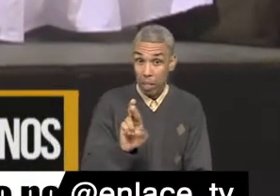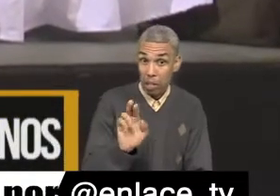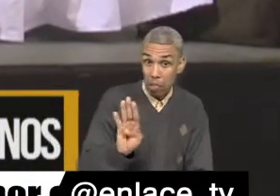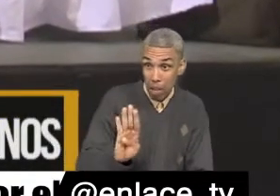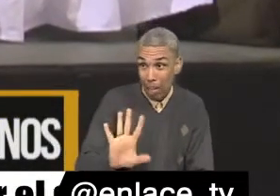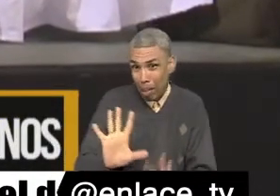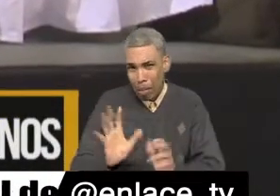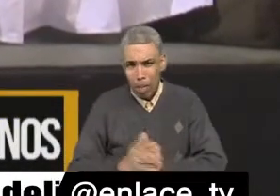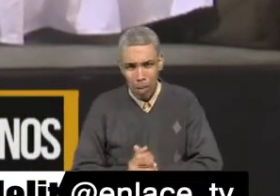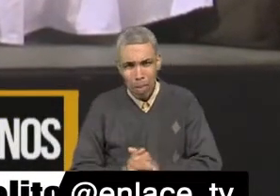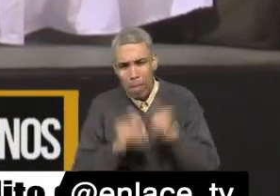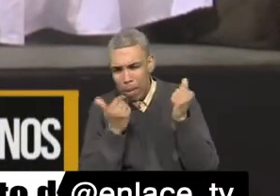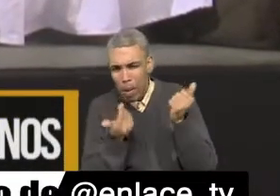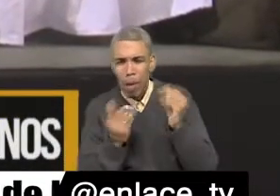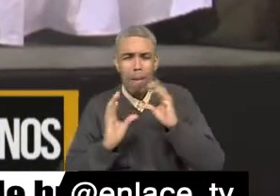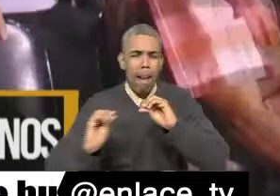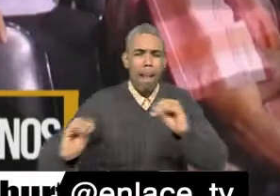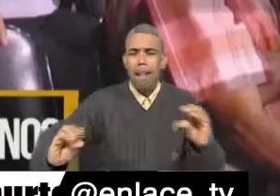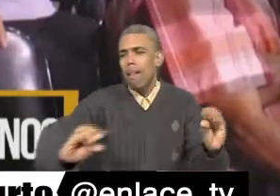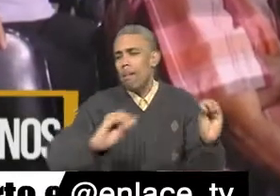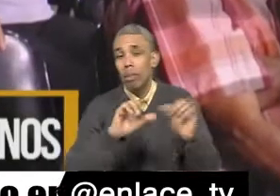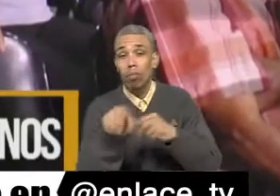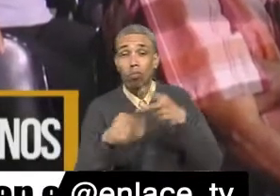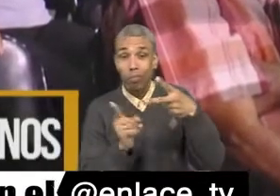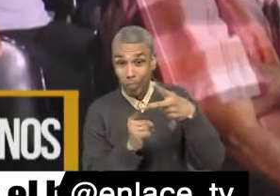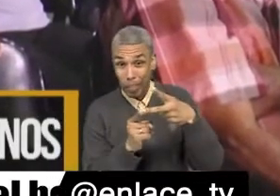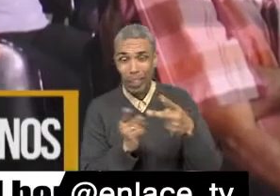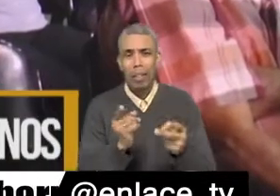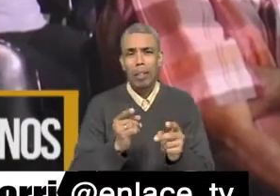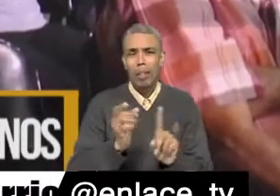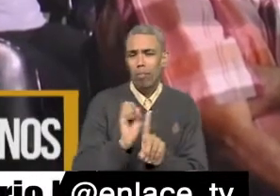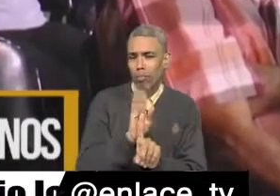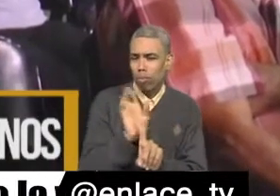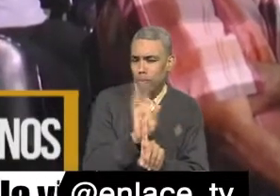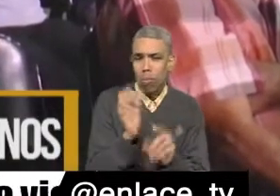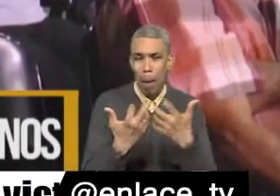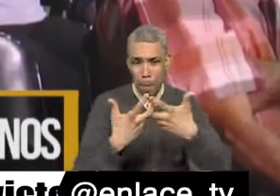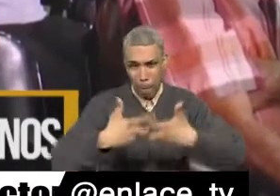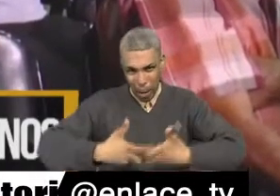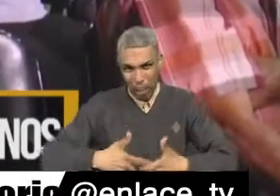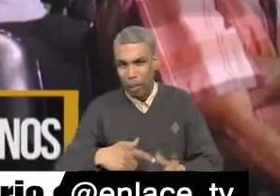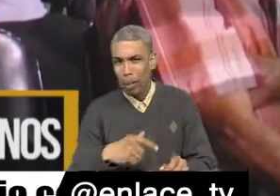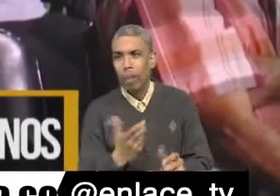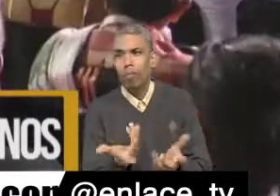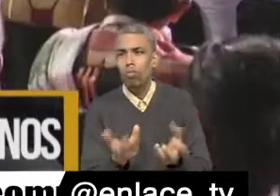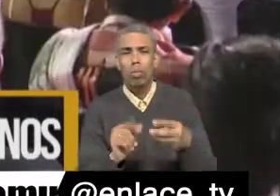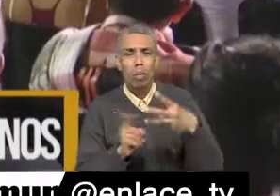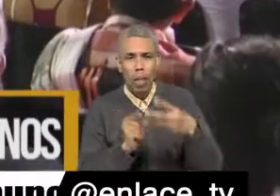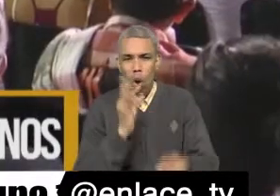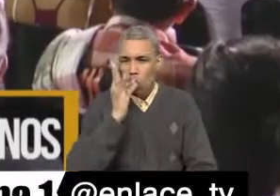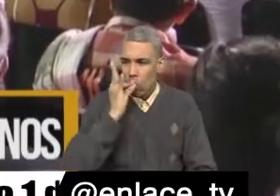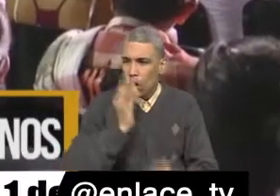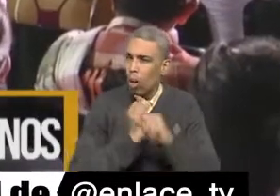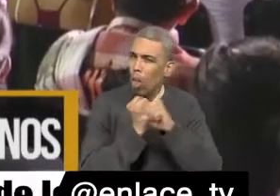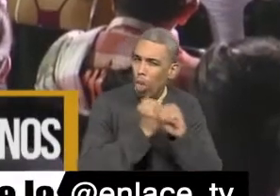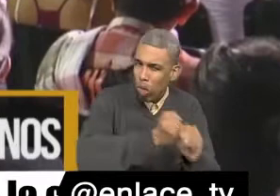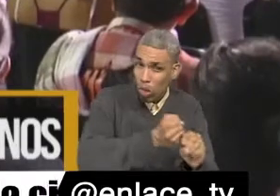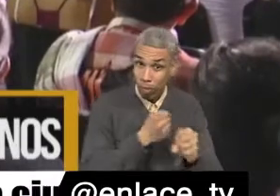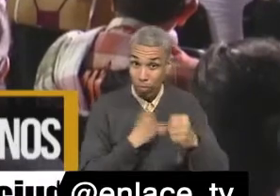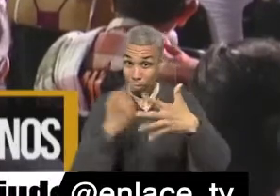ha generado en nuestra ciudad, el tema de fertilizantes, tema de drogadicción, y son muchas situaciones de los diferentes sectores que nos